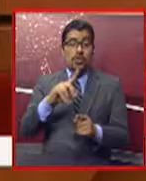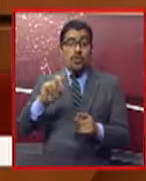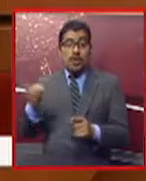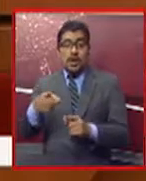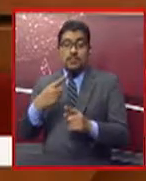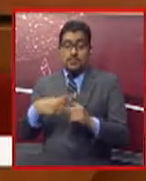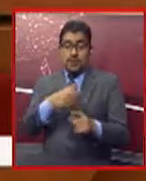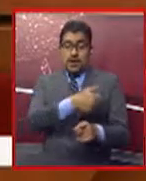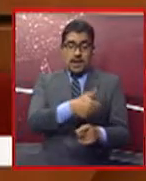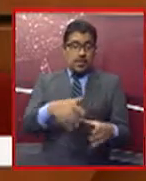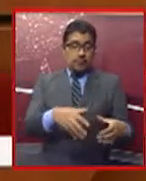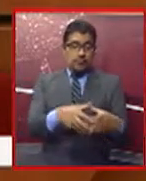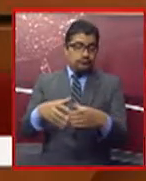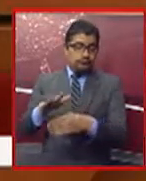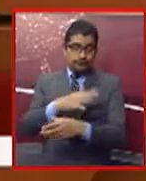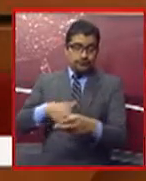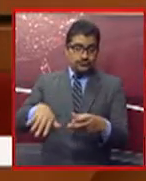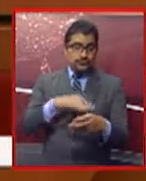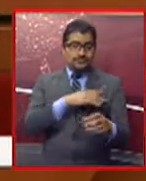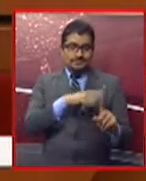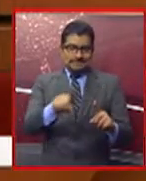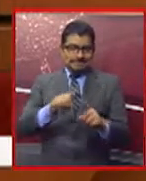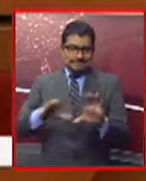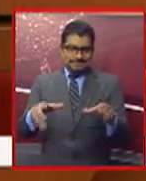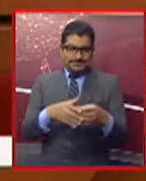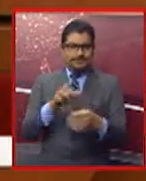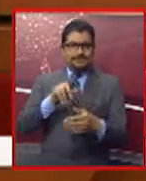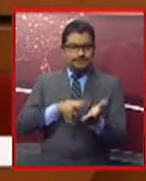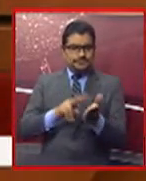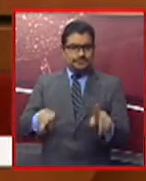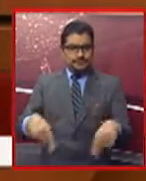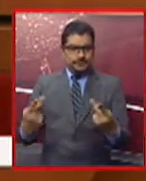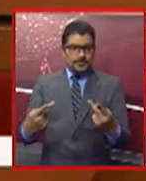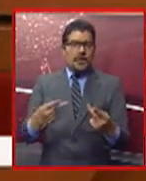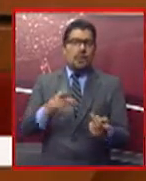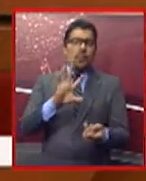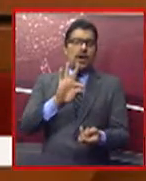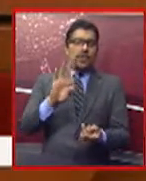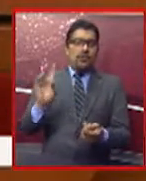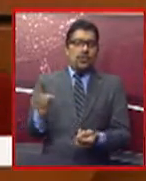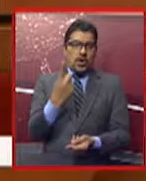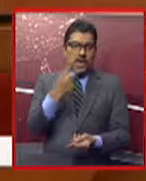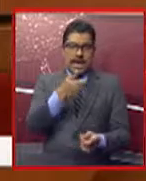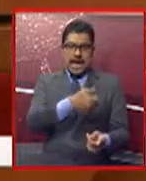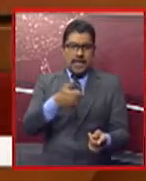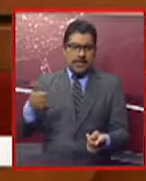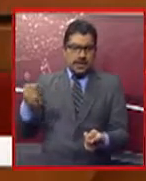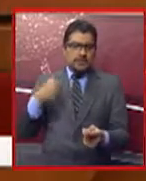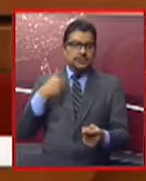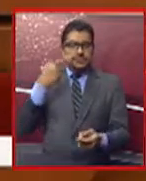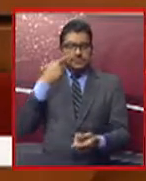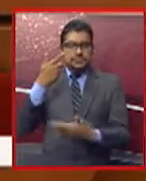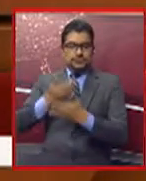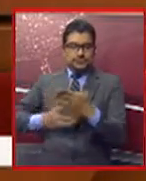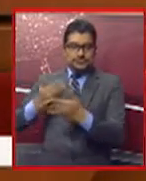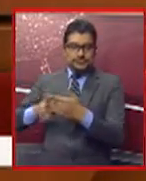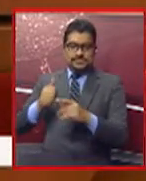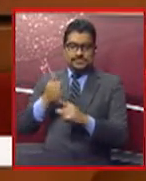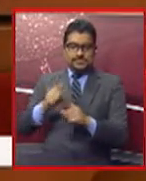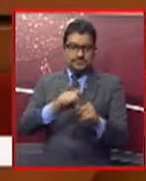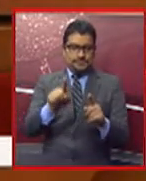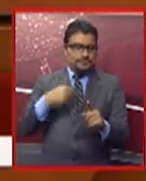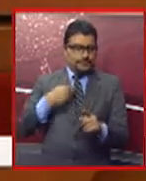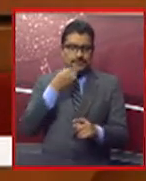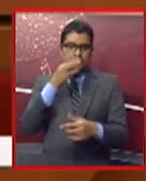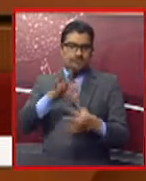barril producido, considera un precio de venta de $40, según los contratos de que hablaba yo.